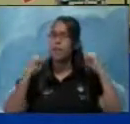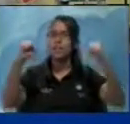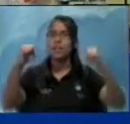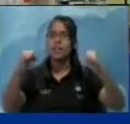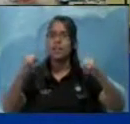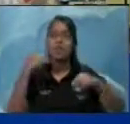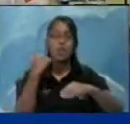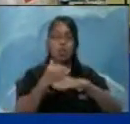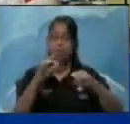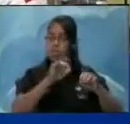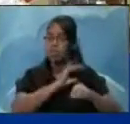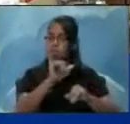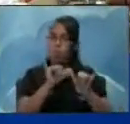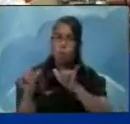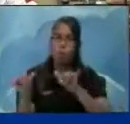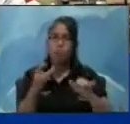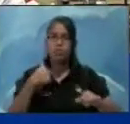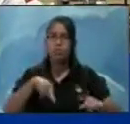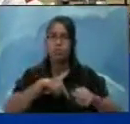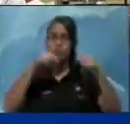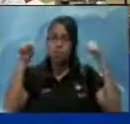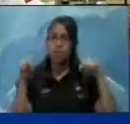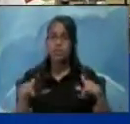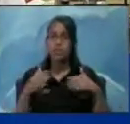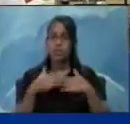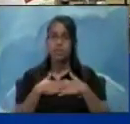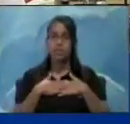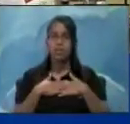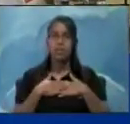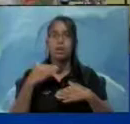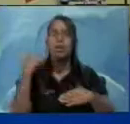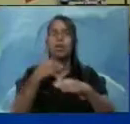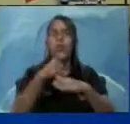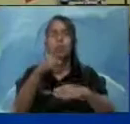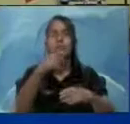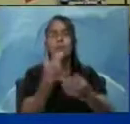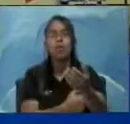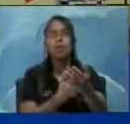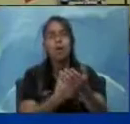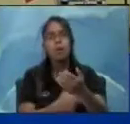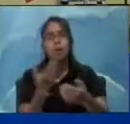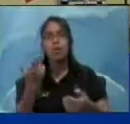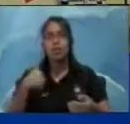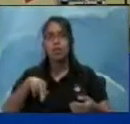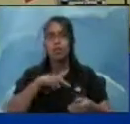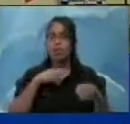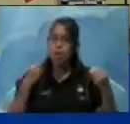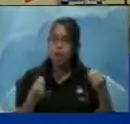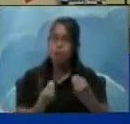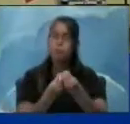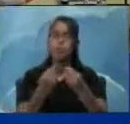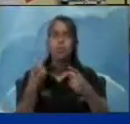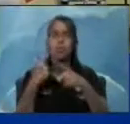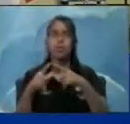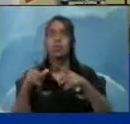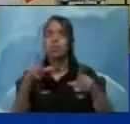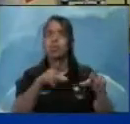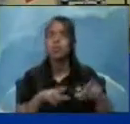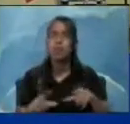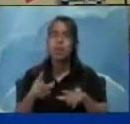como nosotros aquí en el cielito como los hermanos que nos acompañan en el cielote